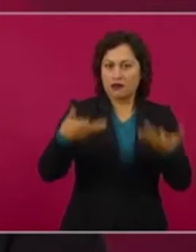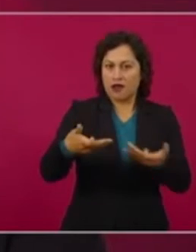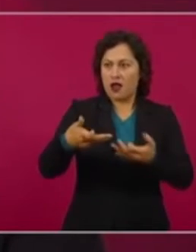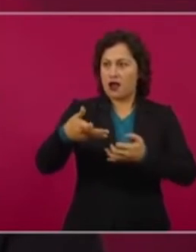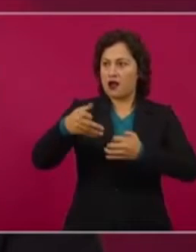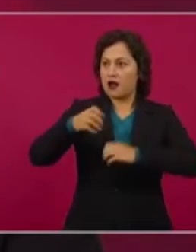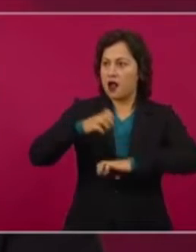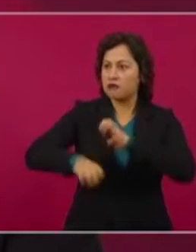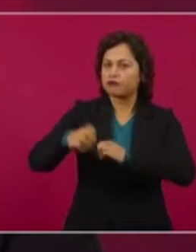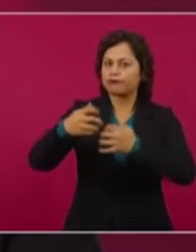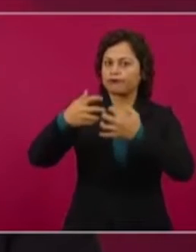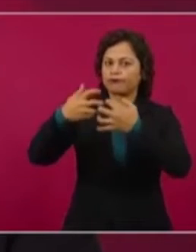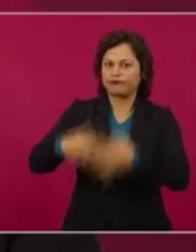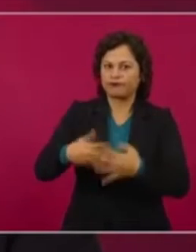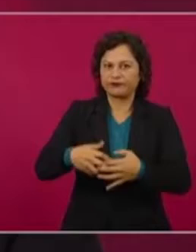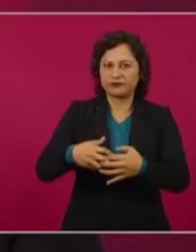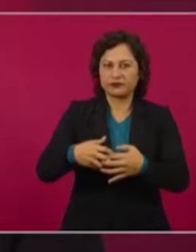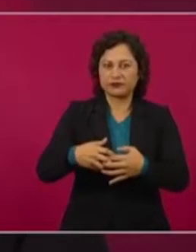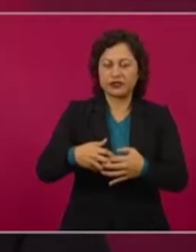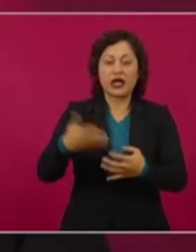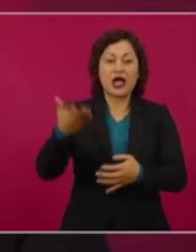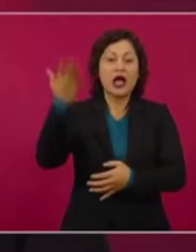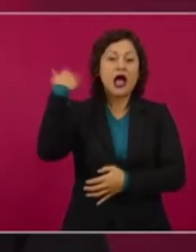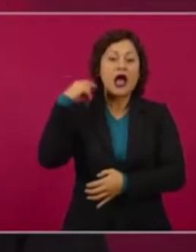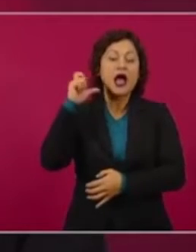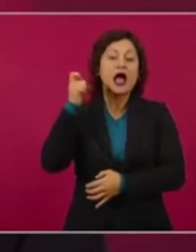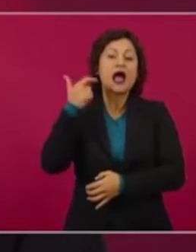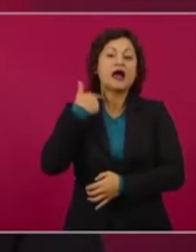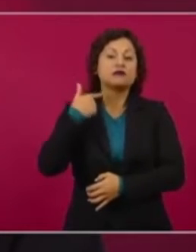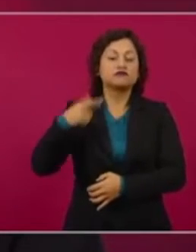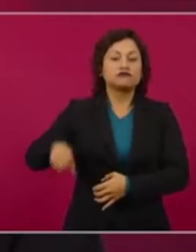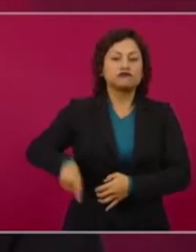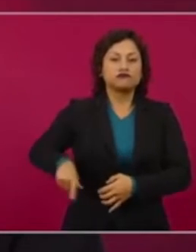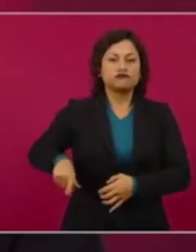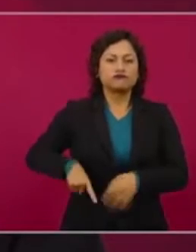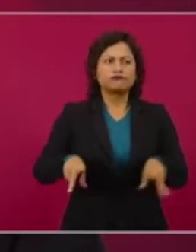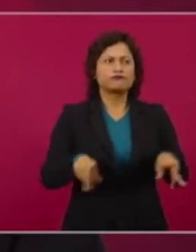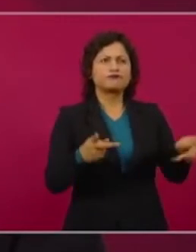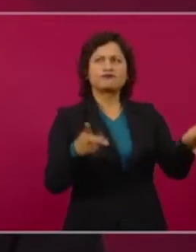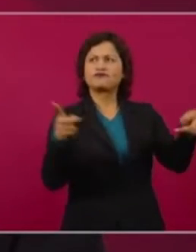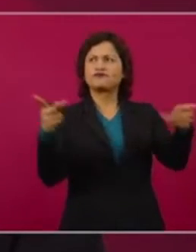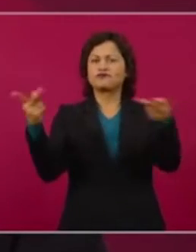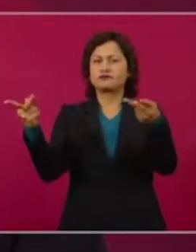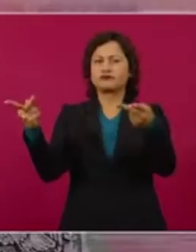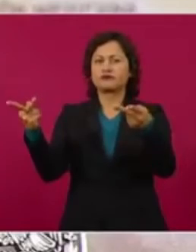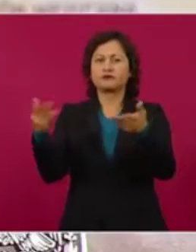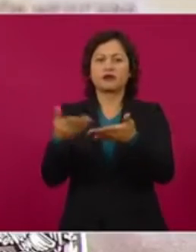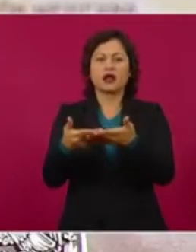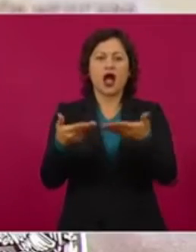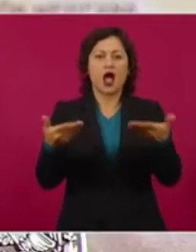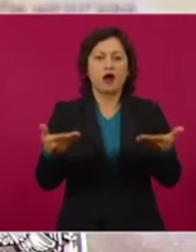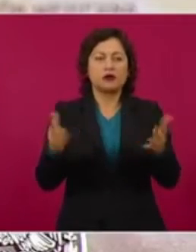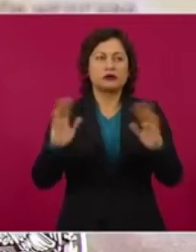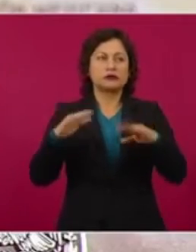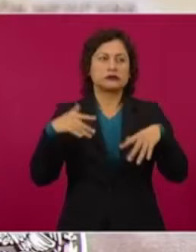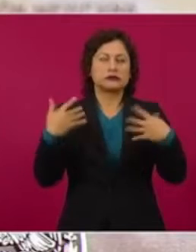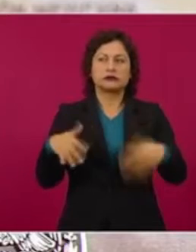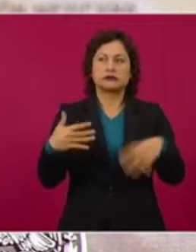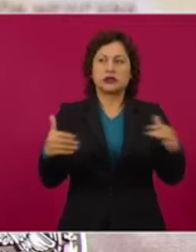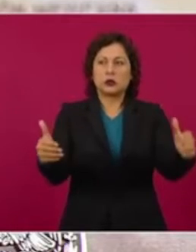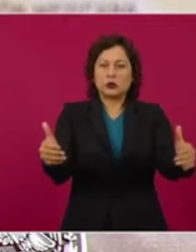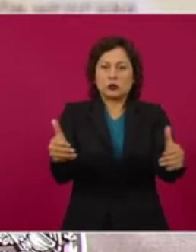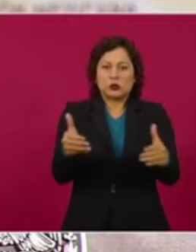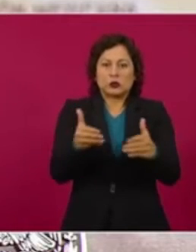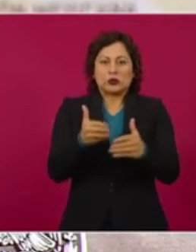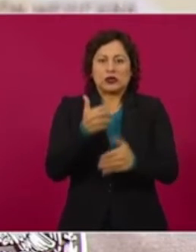Es un hecho histórico que ahora estemos comprando, aún de manera simbólica,